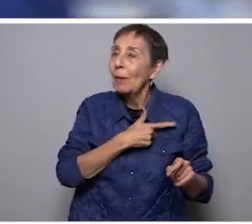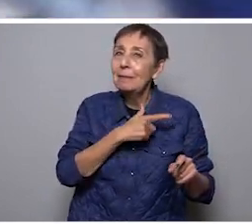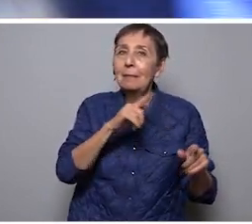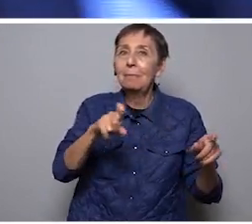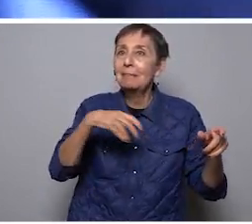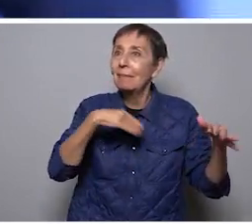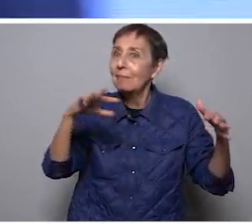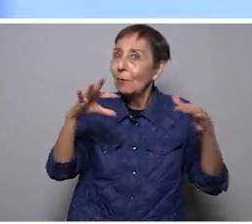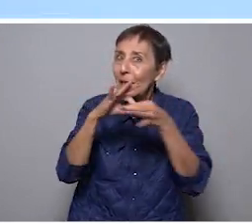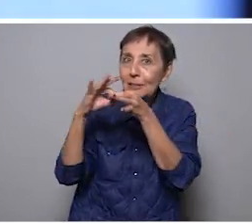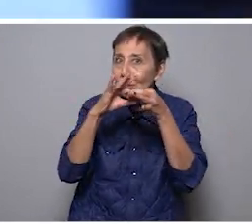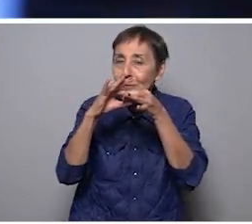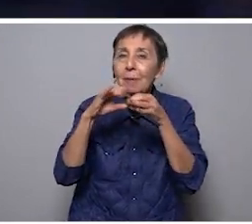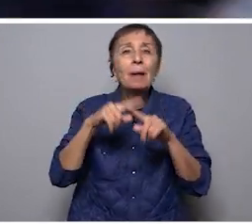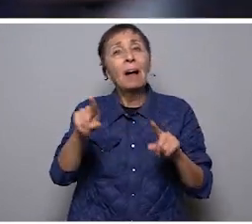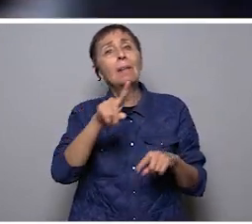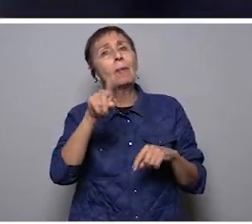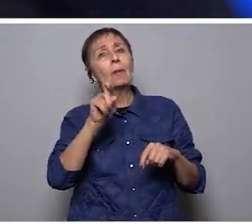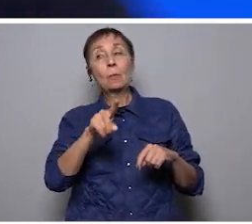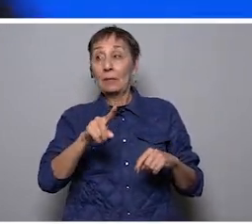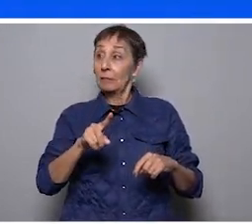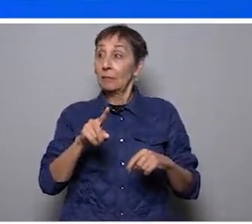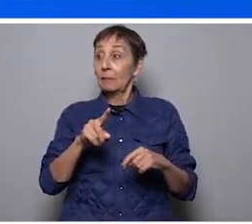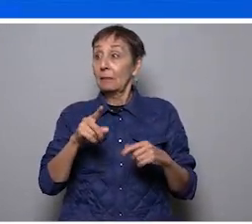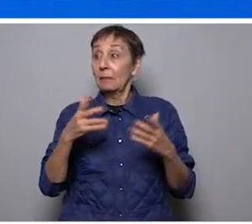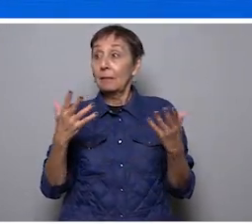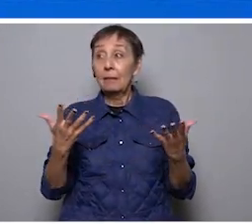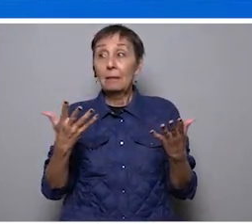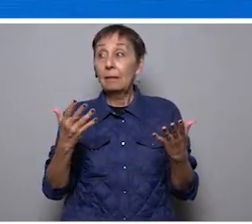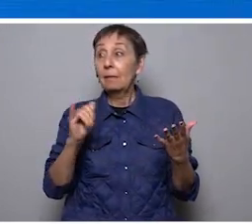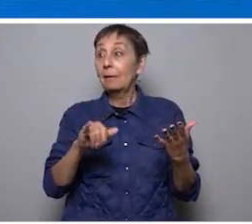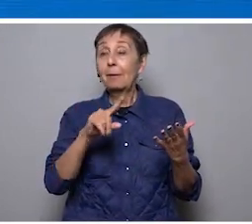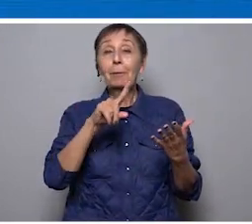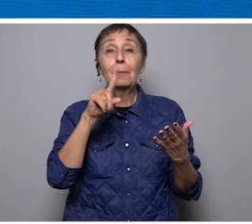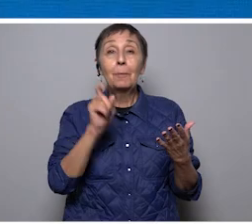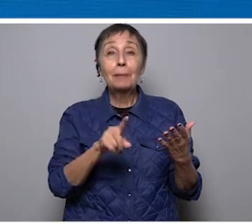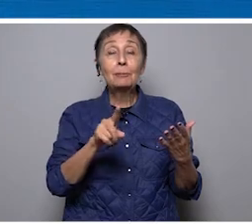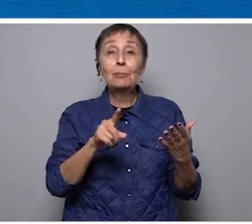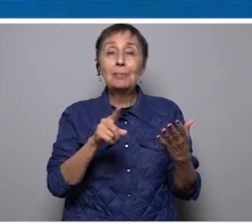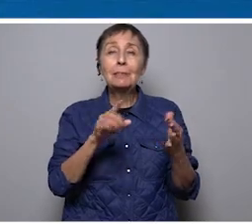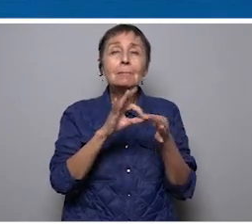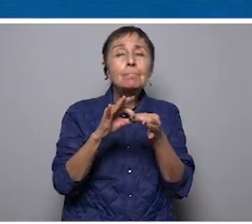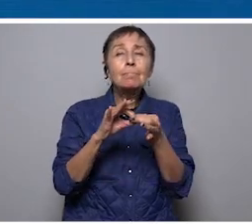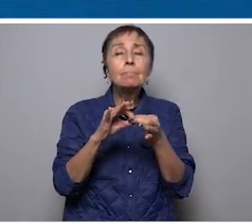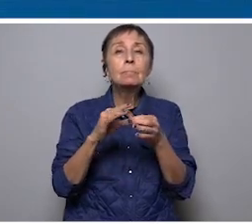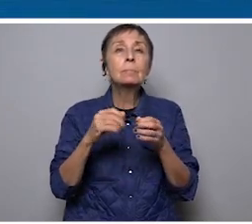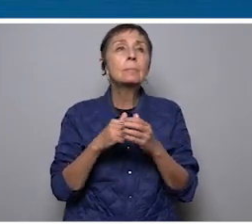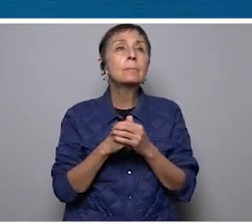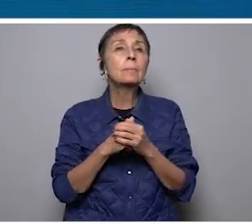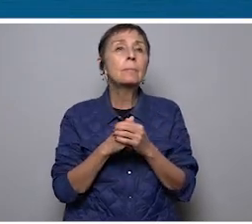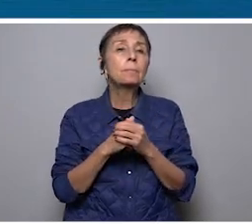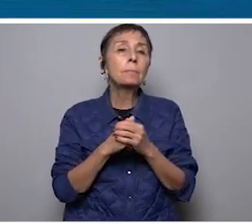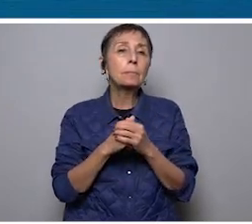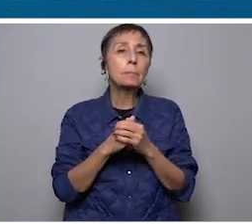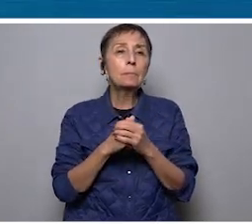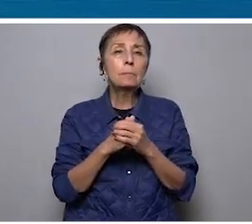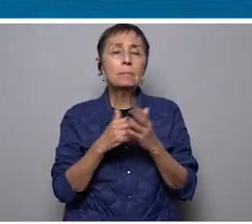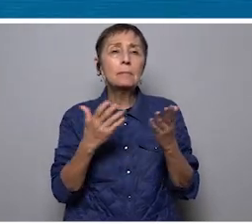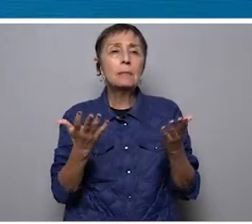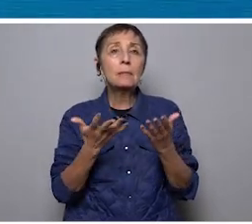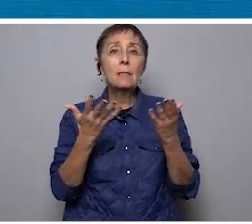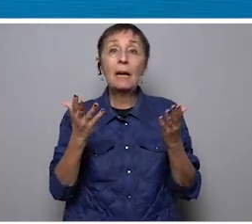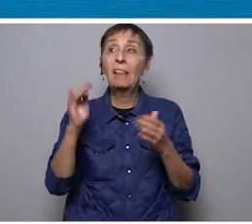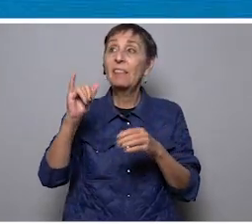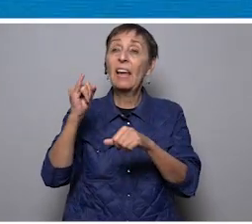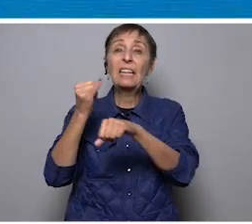La pregunta es bien incisiva y creo que tiene que ver con el ser de nuestras instituciones con la ontología se llama de nuestras